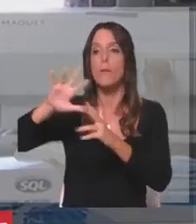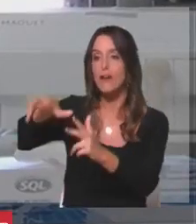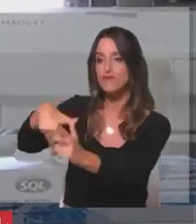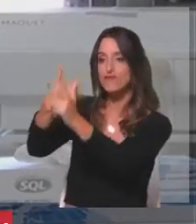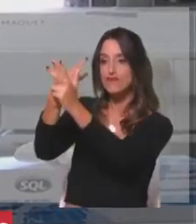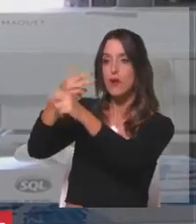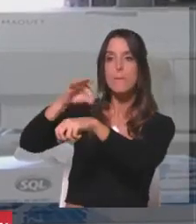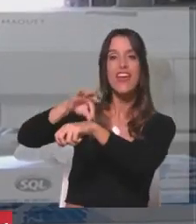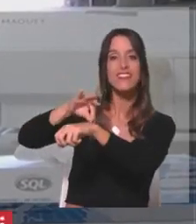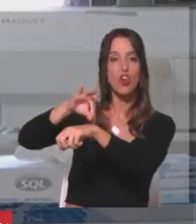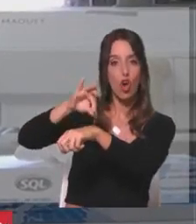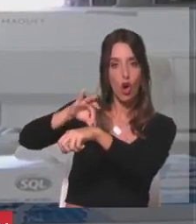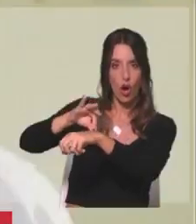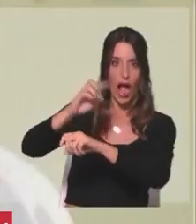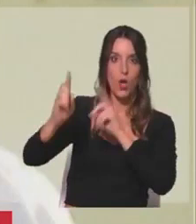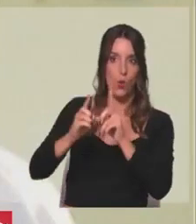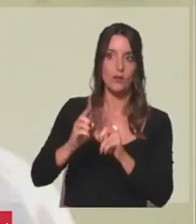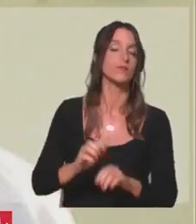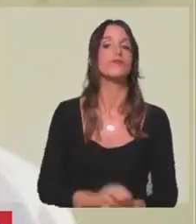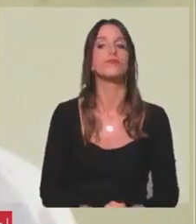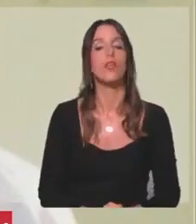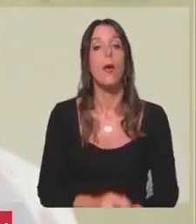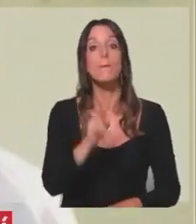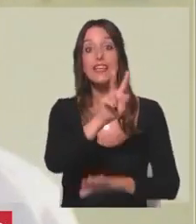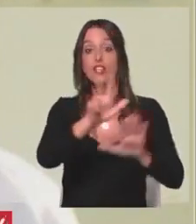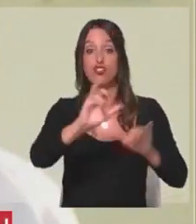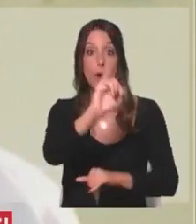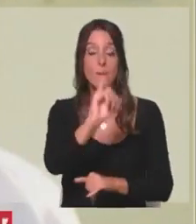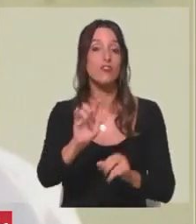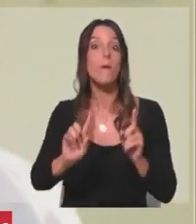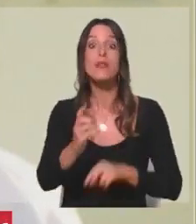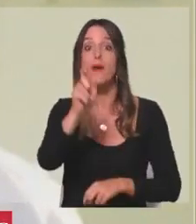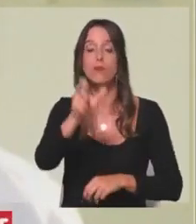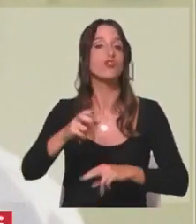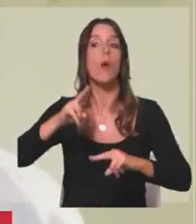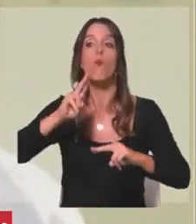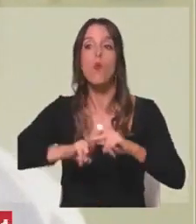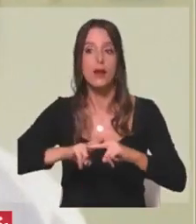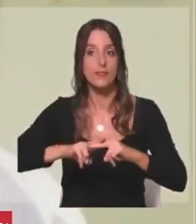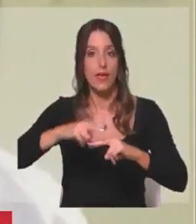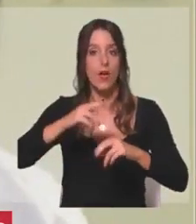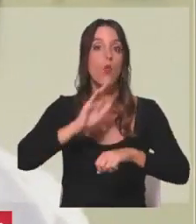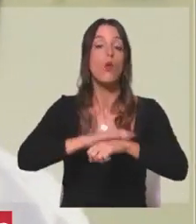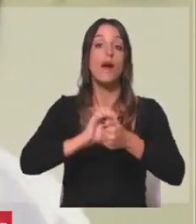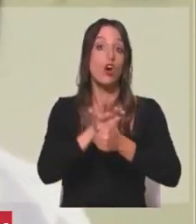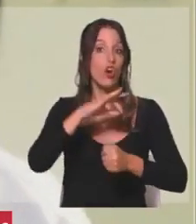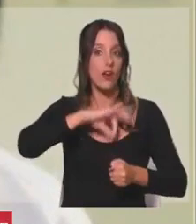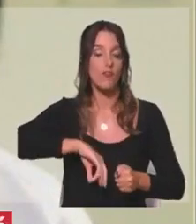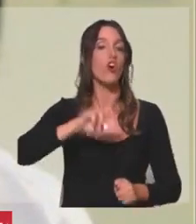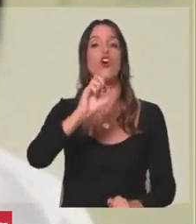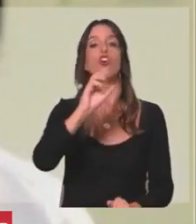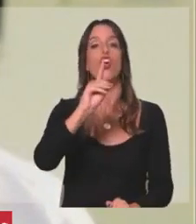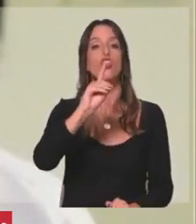de ciertas actividades programadas. El 28 de marzo se produjo la primera muerte de un paciente infectado con COVID-19, Rodolfo